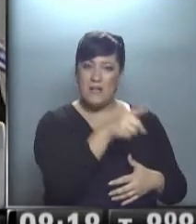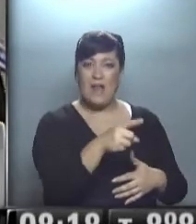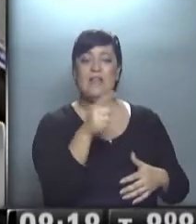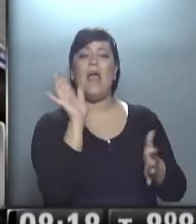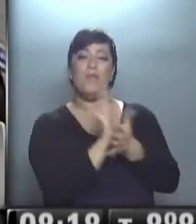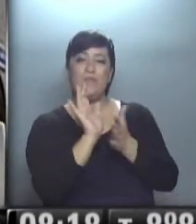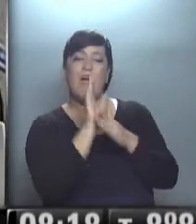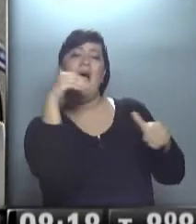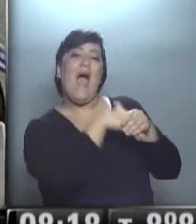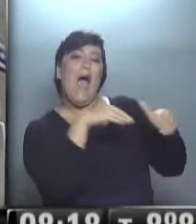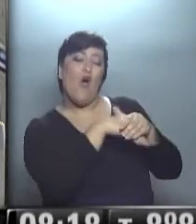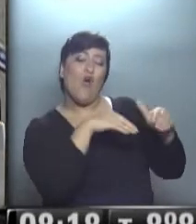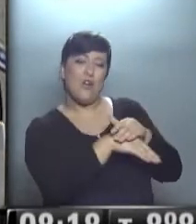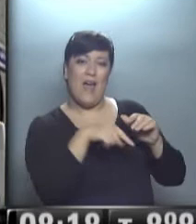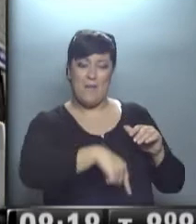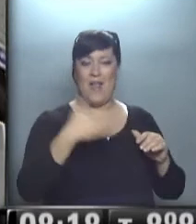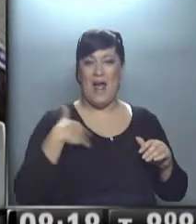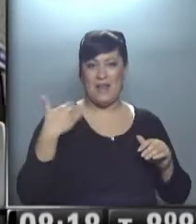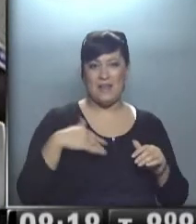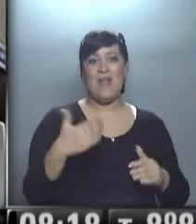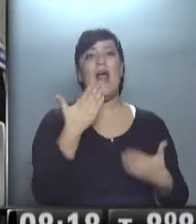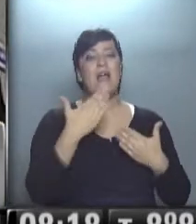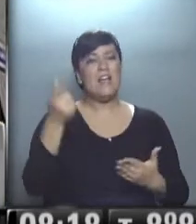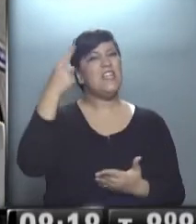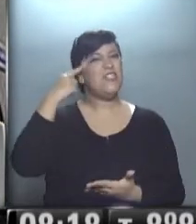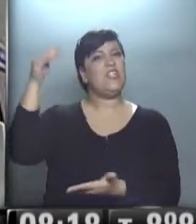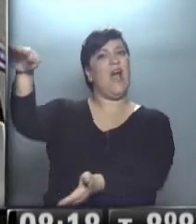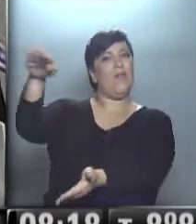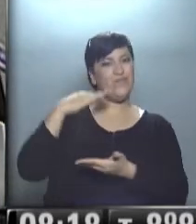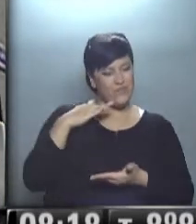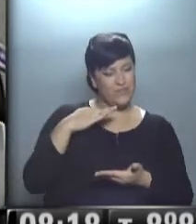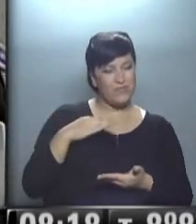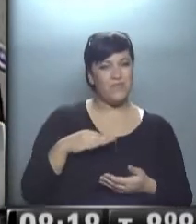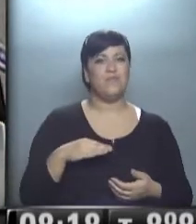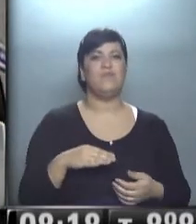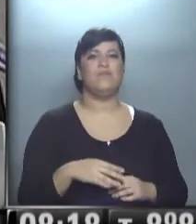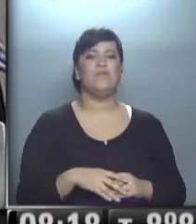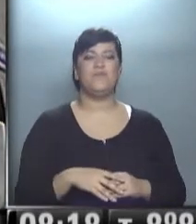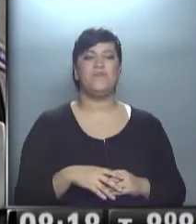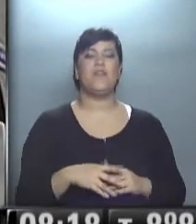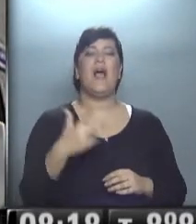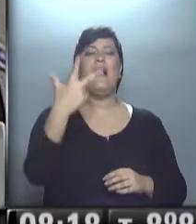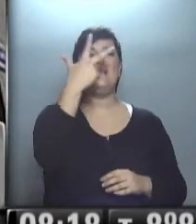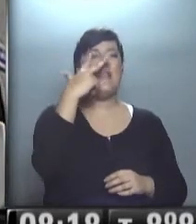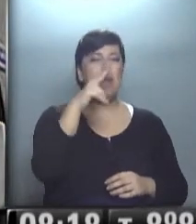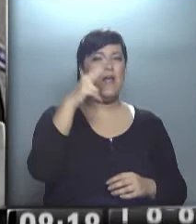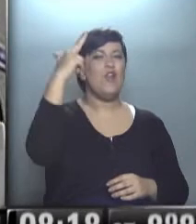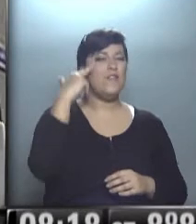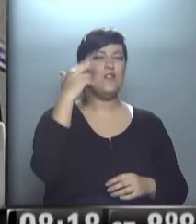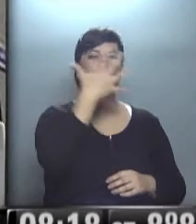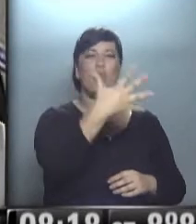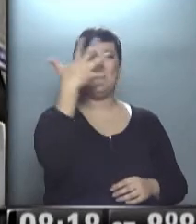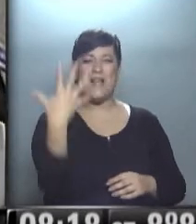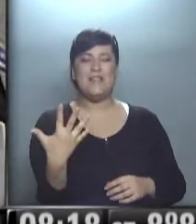626 millones de dólares anuales de combustibles de acuerdo a esta planificación o sea 3 mil 955 millones de